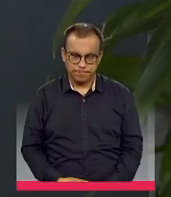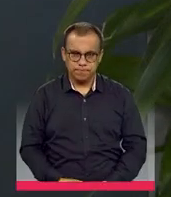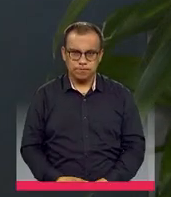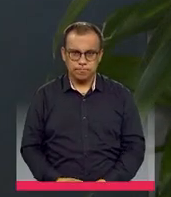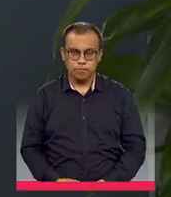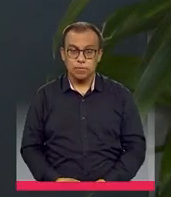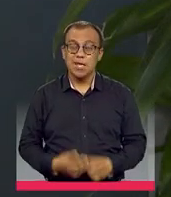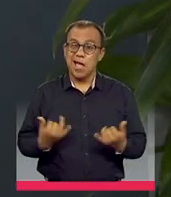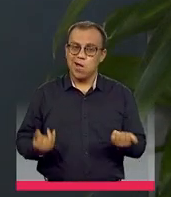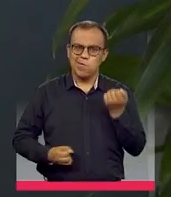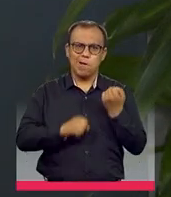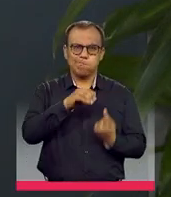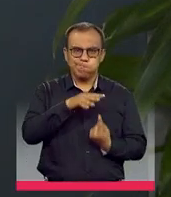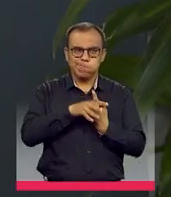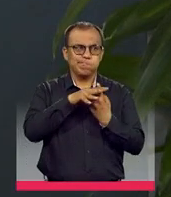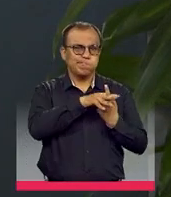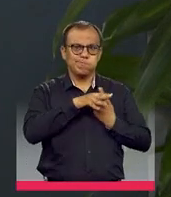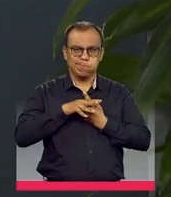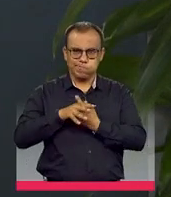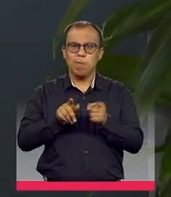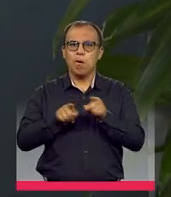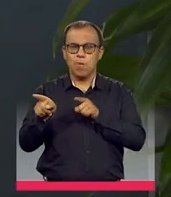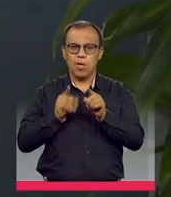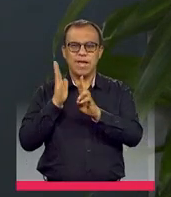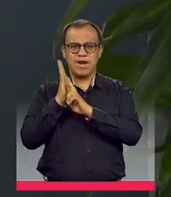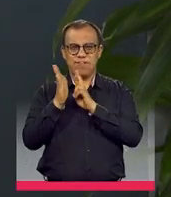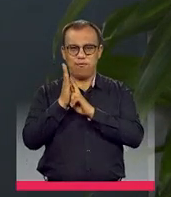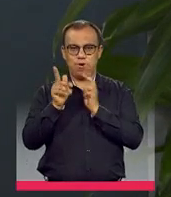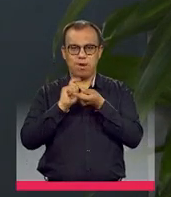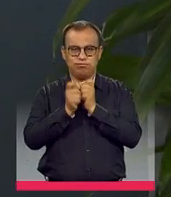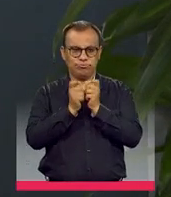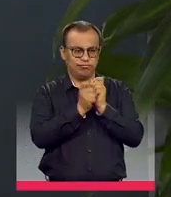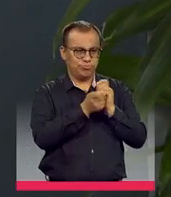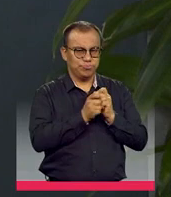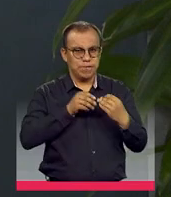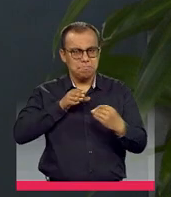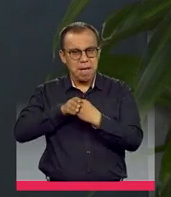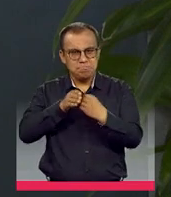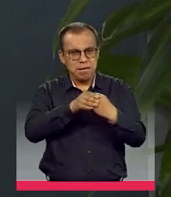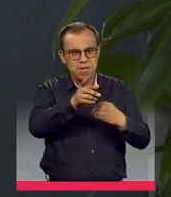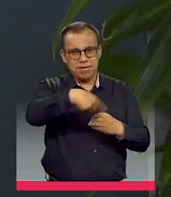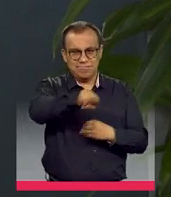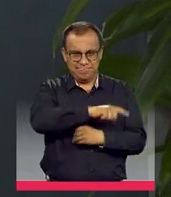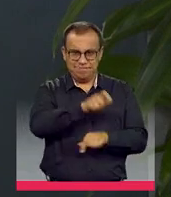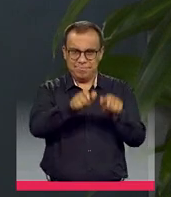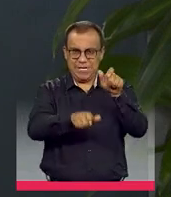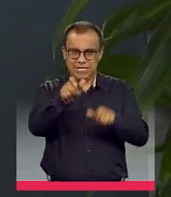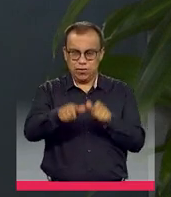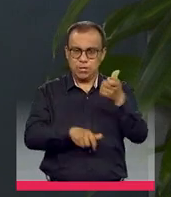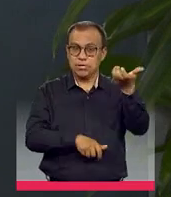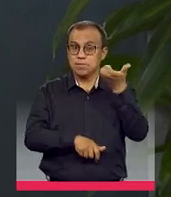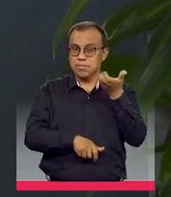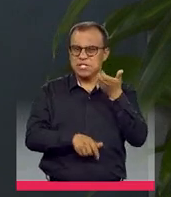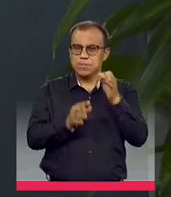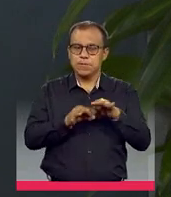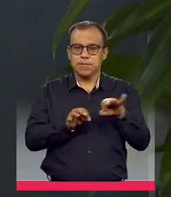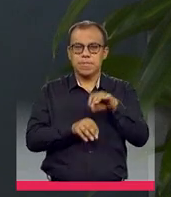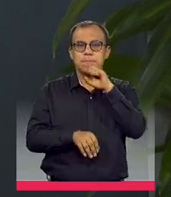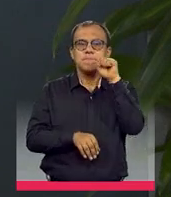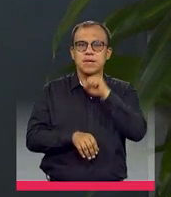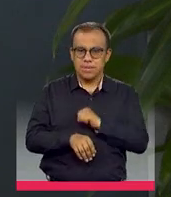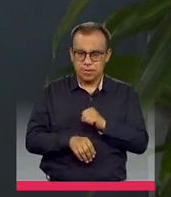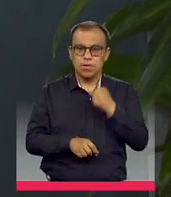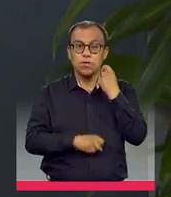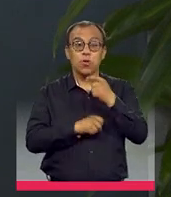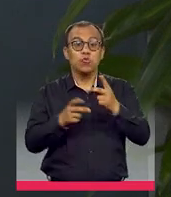Y es que se han presentado varias alternativas para hacer reformas a la manera en que los colombianos se pensionan, para lo cual se tiene en cuenta el envejecimiento que